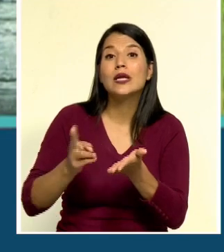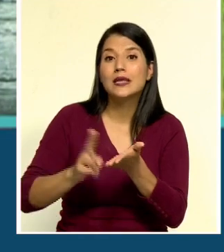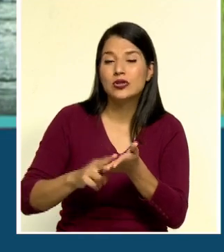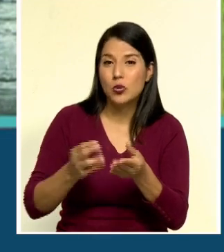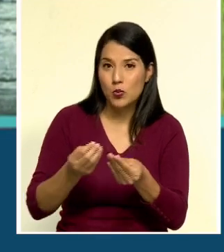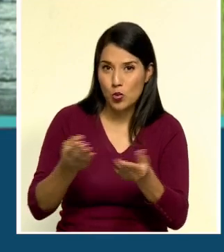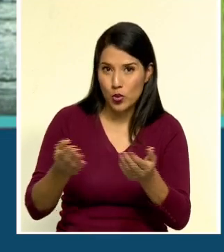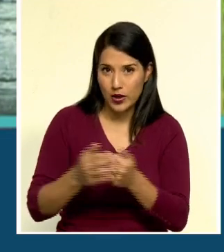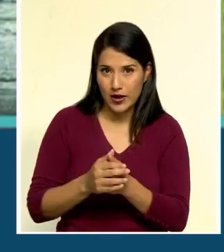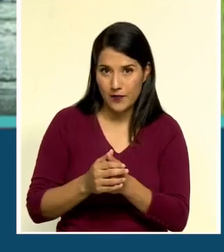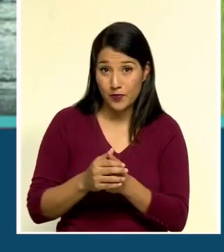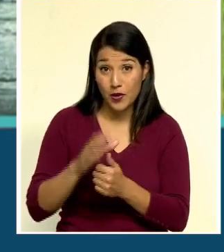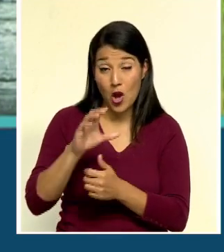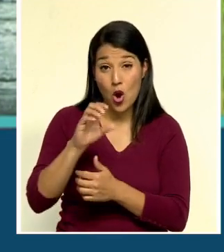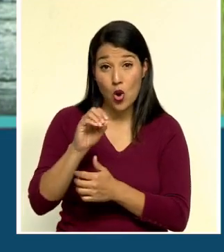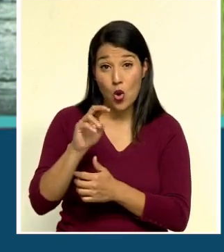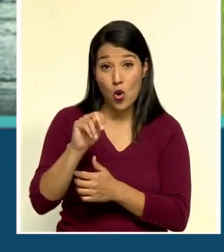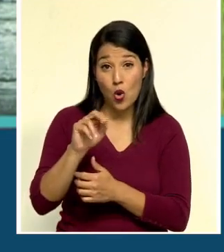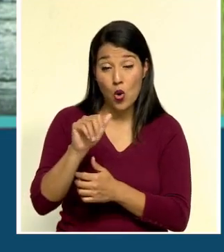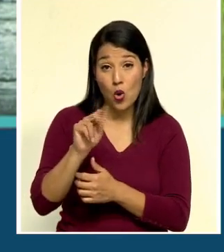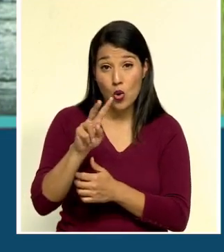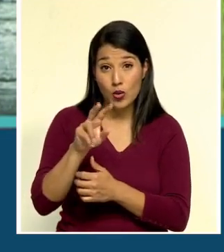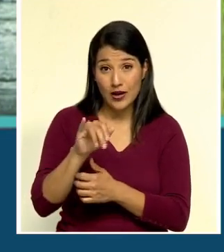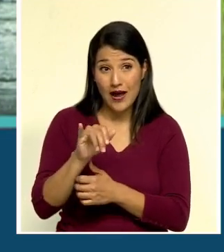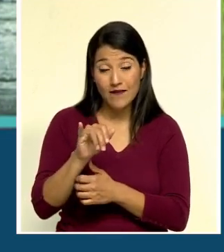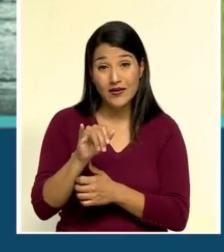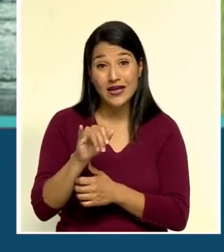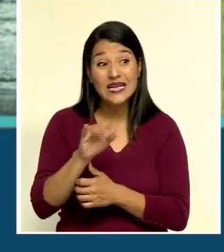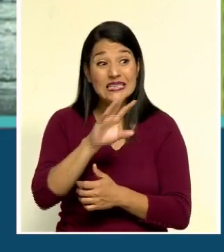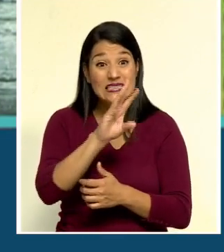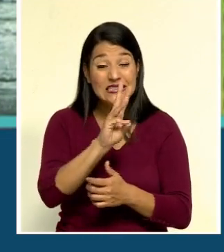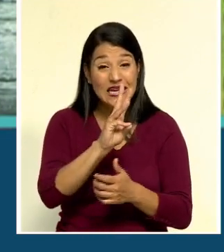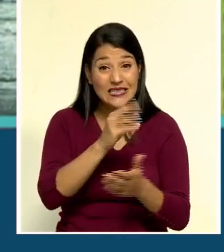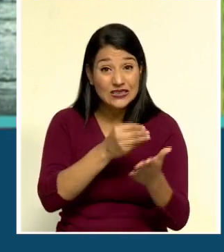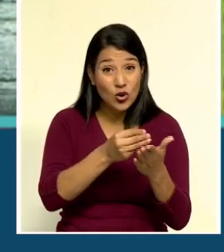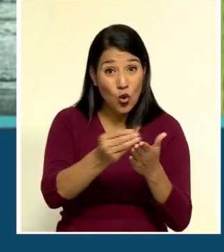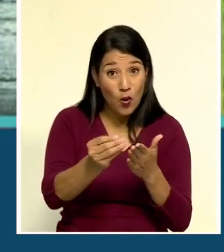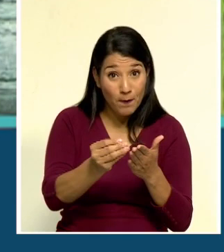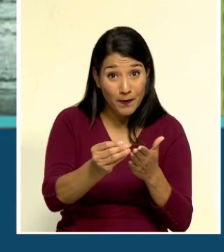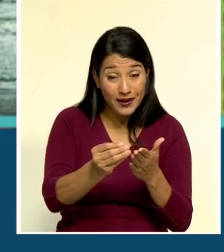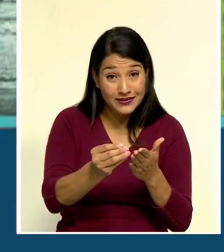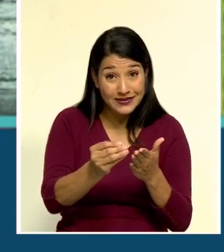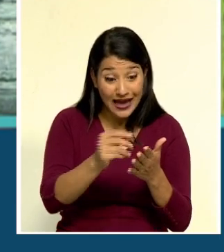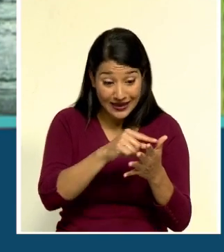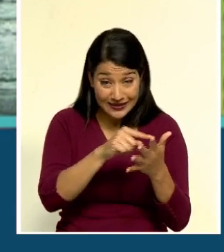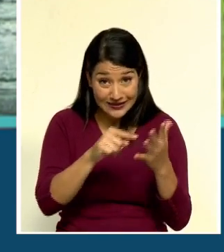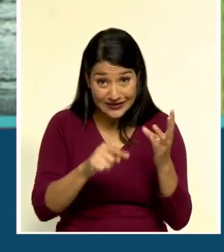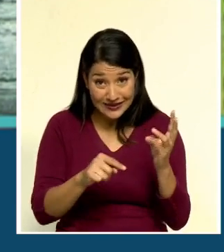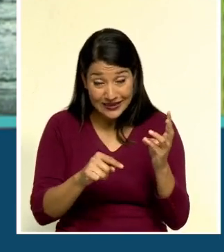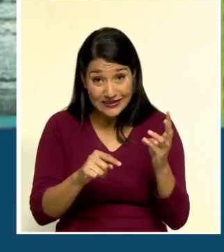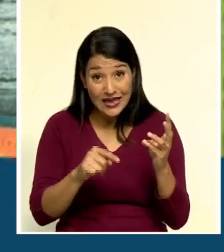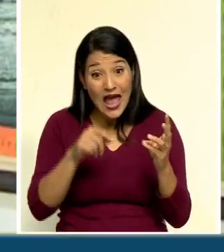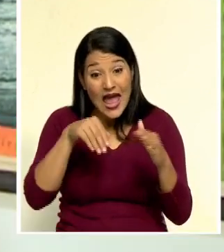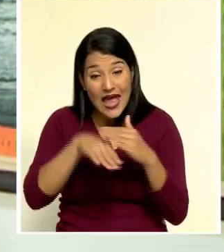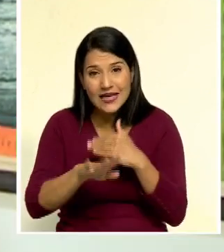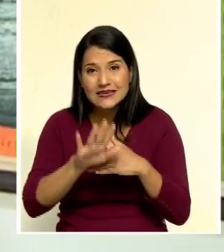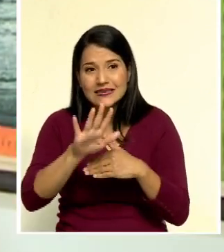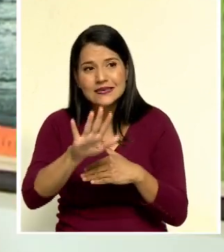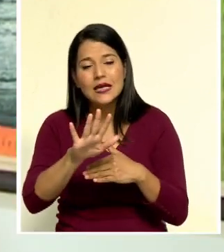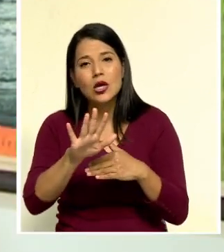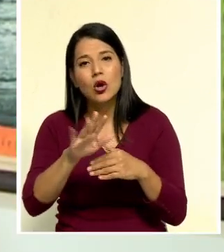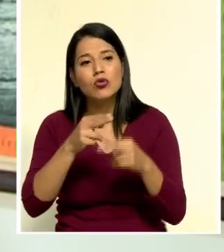que Conavi le dio 5 de 6 adjudicaciones a una de las empresas que ha sido cuestionada, no tiene